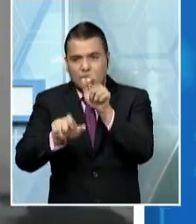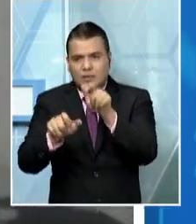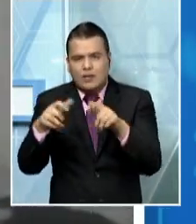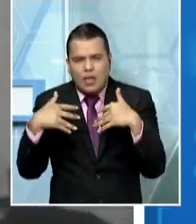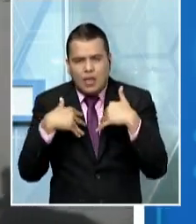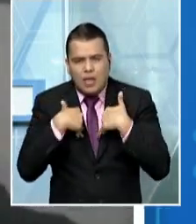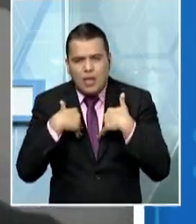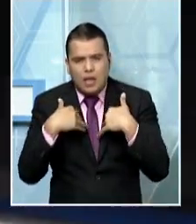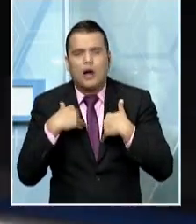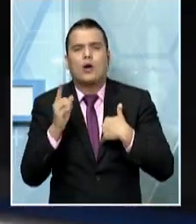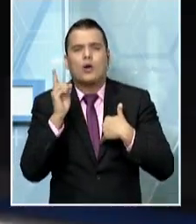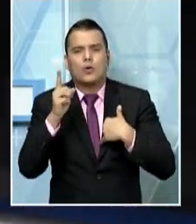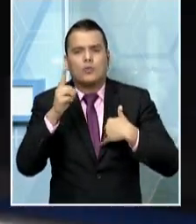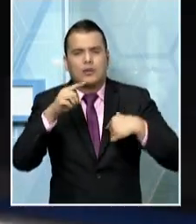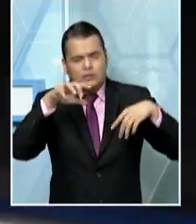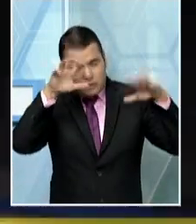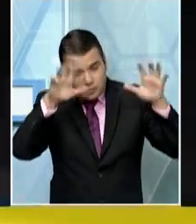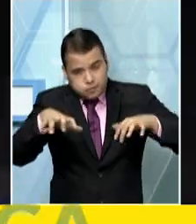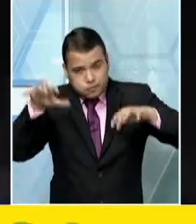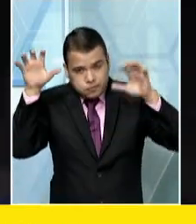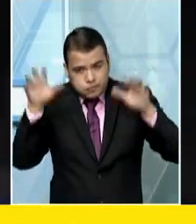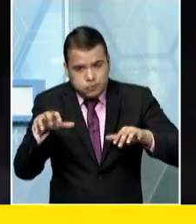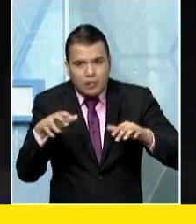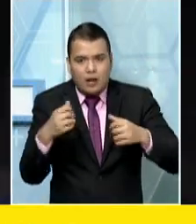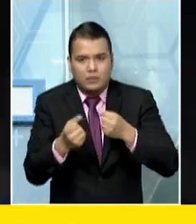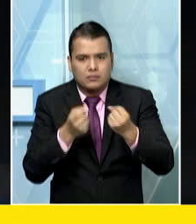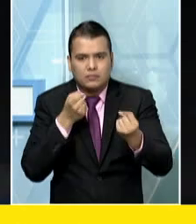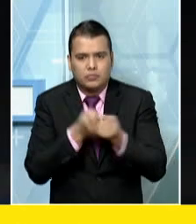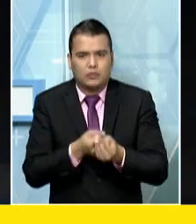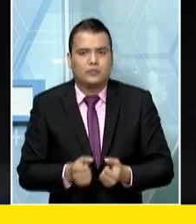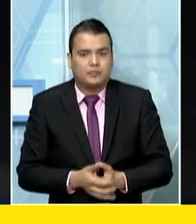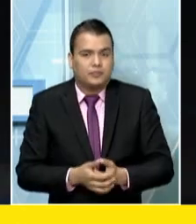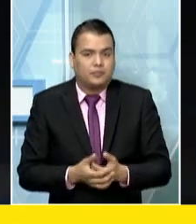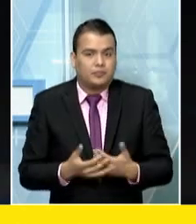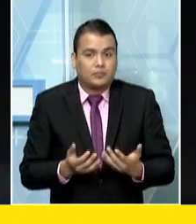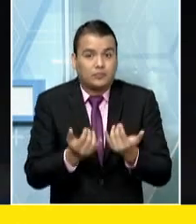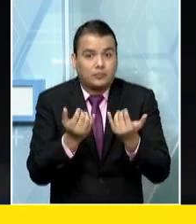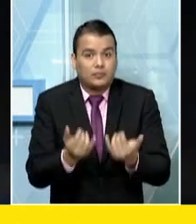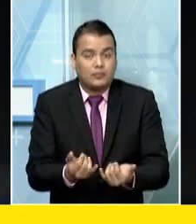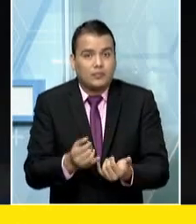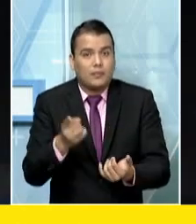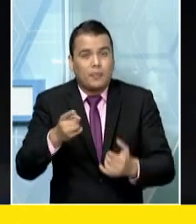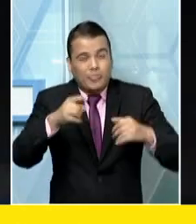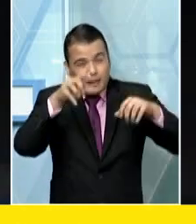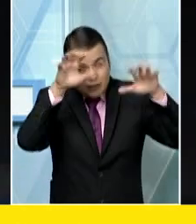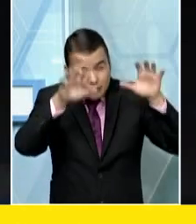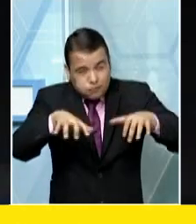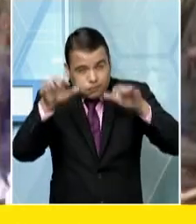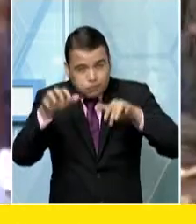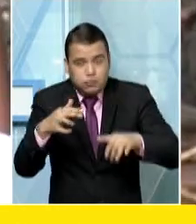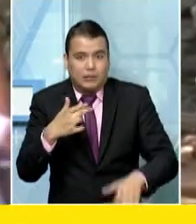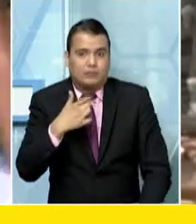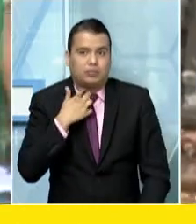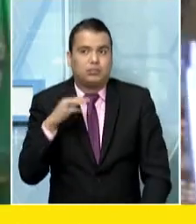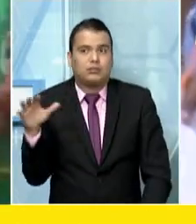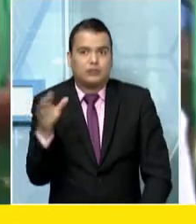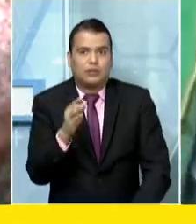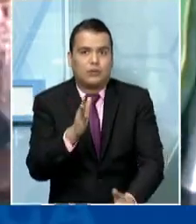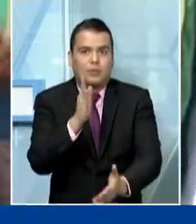Colombia. Colombia ha vivido un año duro, pero en este momento el invierno ha recrudecido las dificultades para muchos colombianos